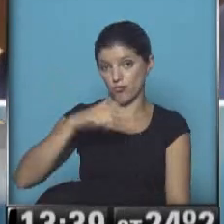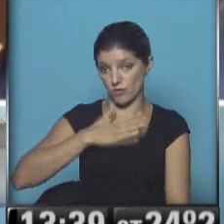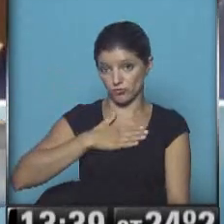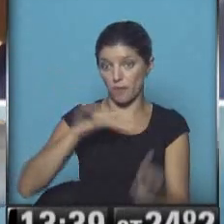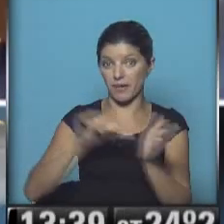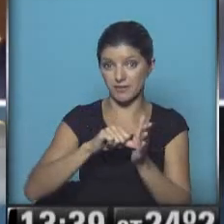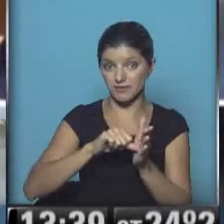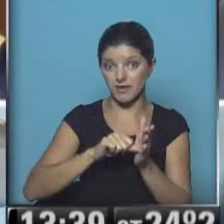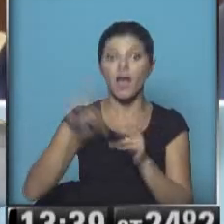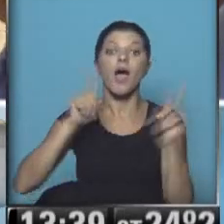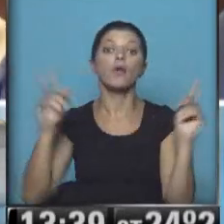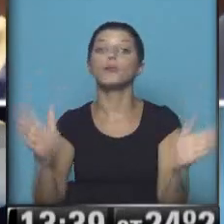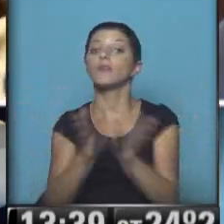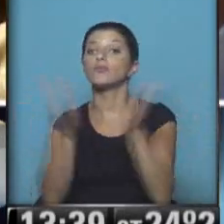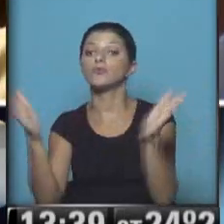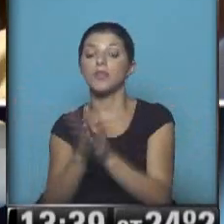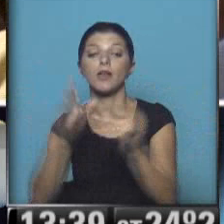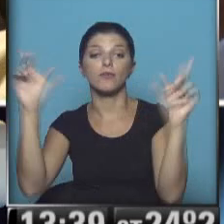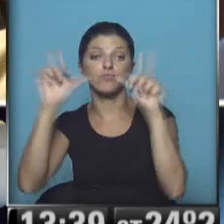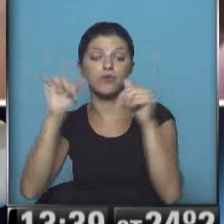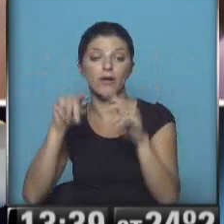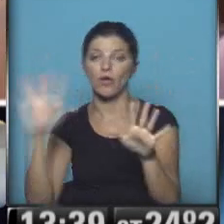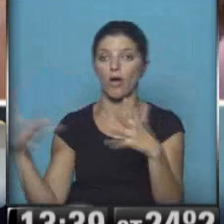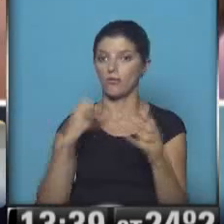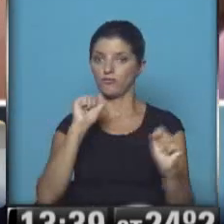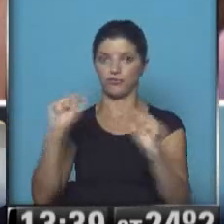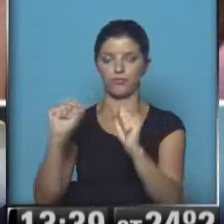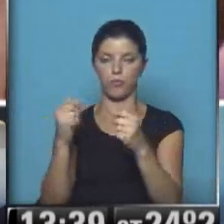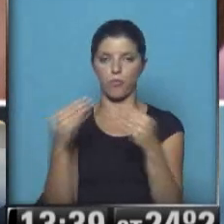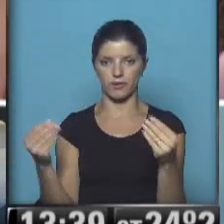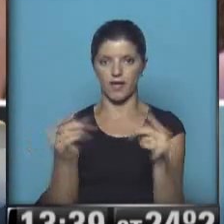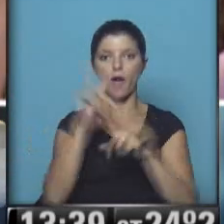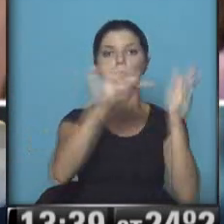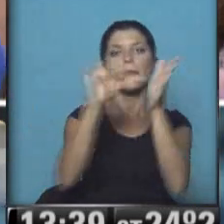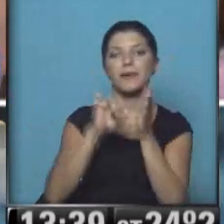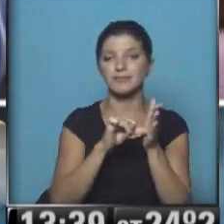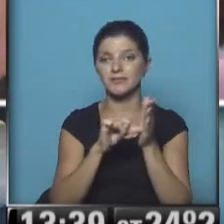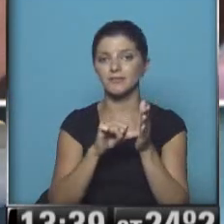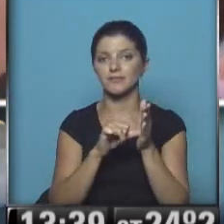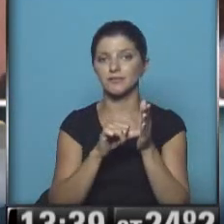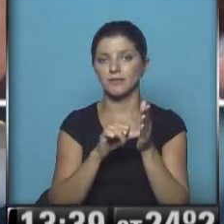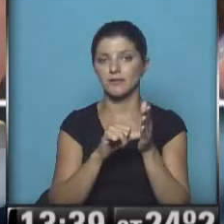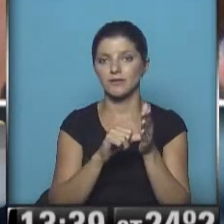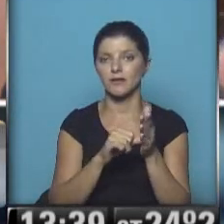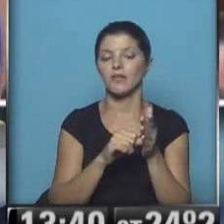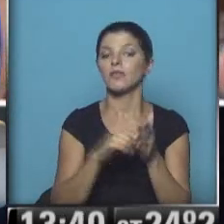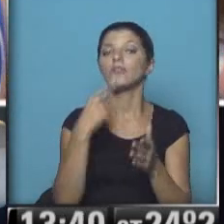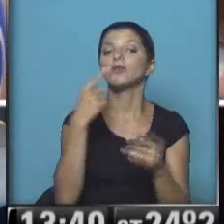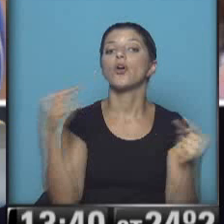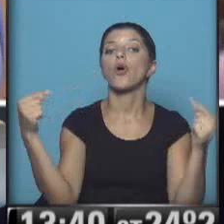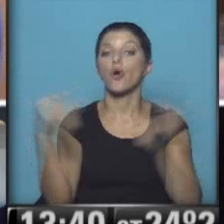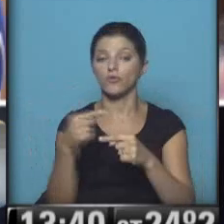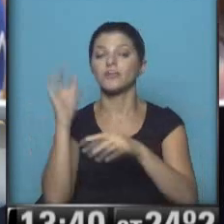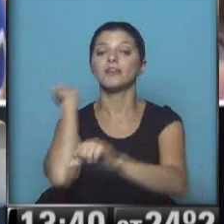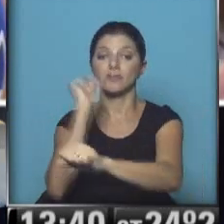tenés medios que sean alarmados porque el el hay países que no se han pronunciado en contra de la detención del